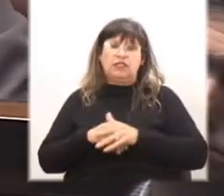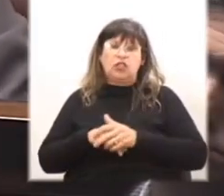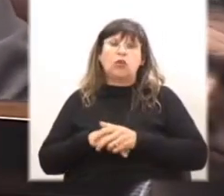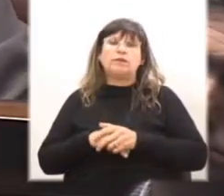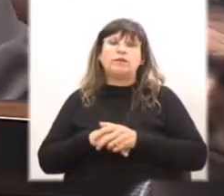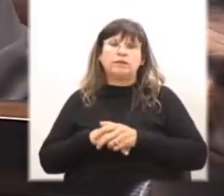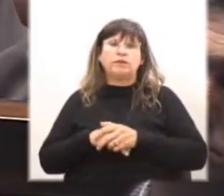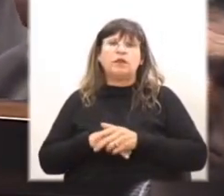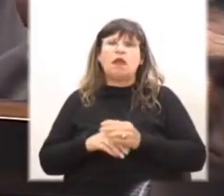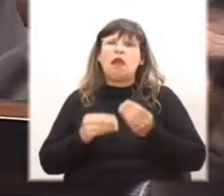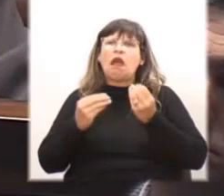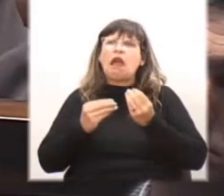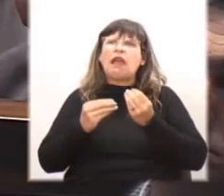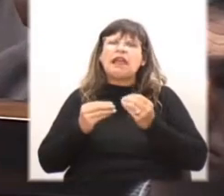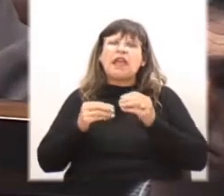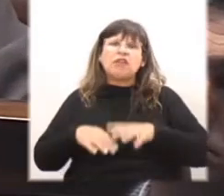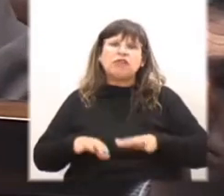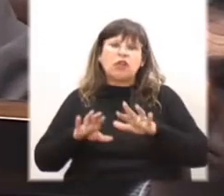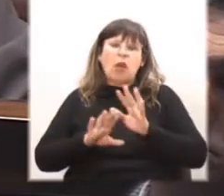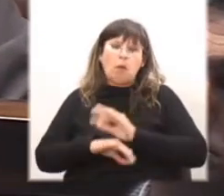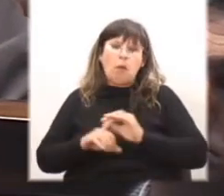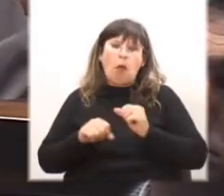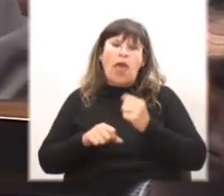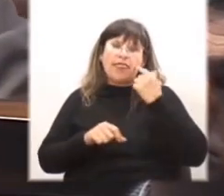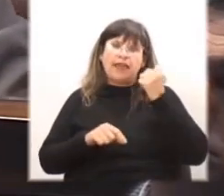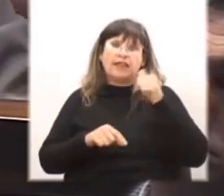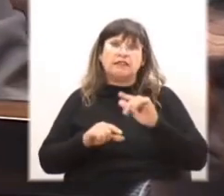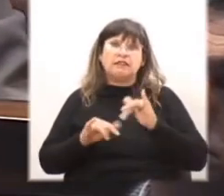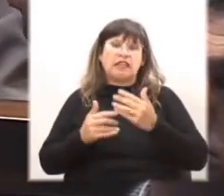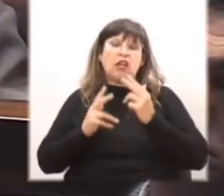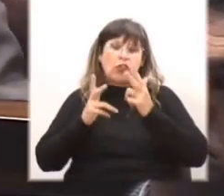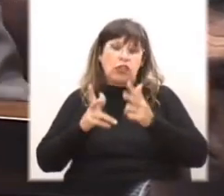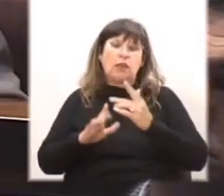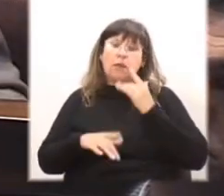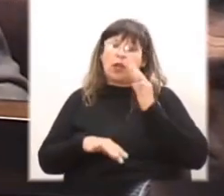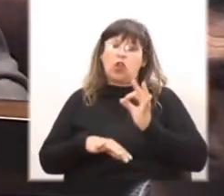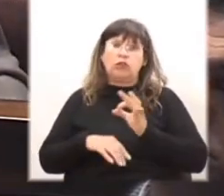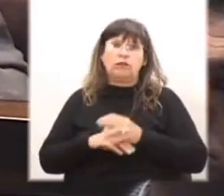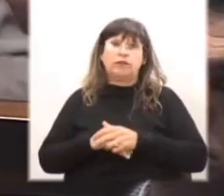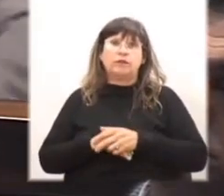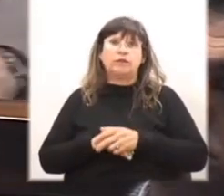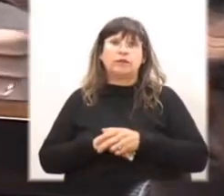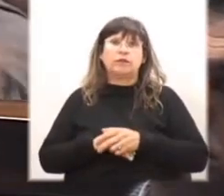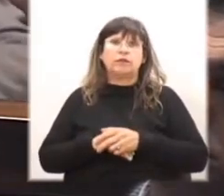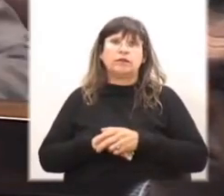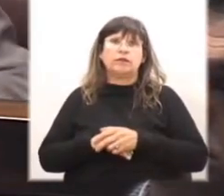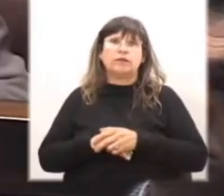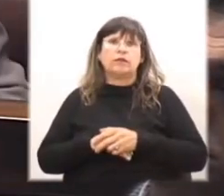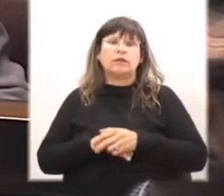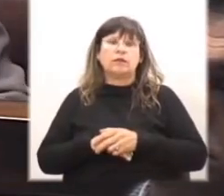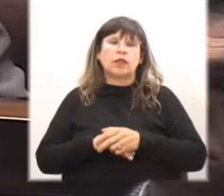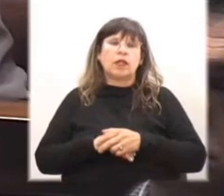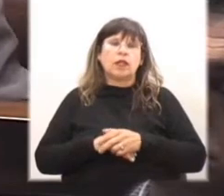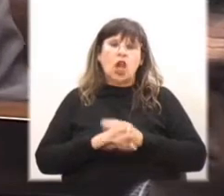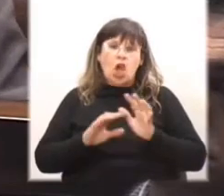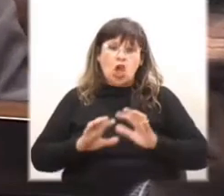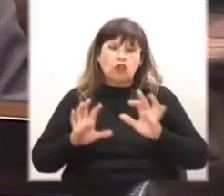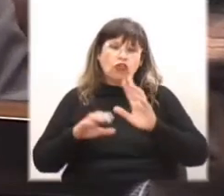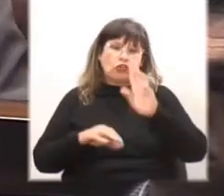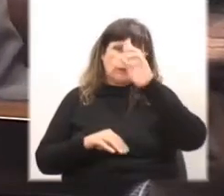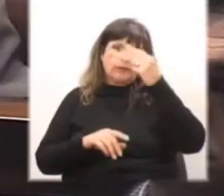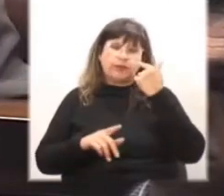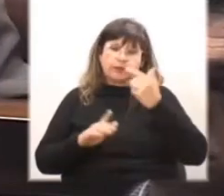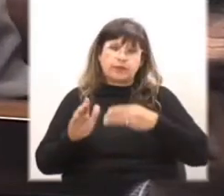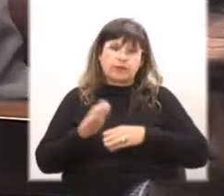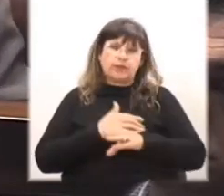¿Qué funcionarios eventualmente pueden o podrán, eso ya lo dije, perdonen, los funcionarios uruguayos